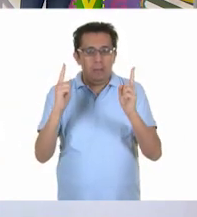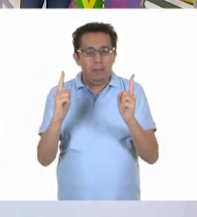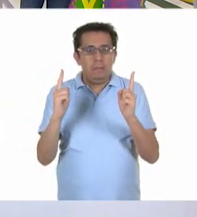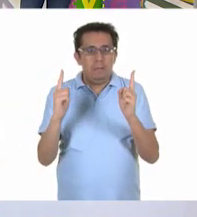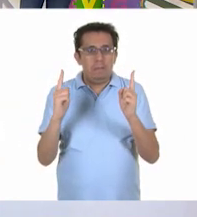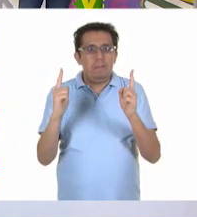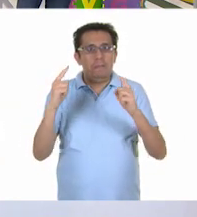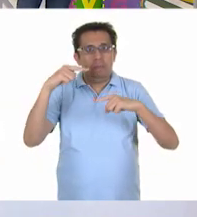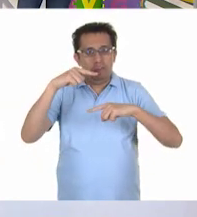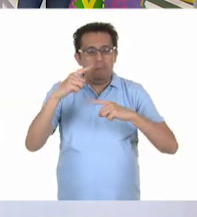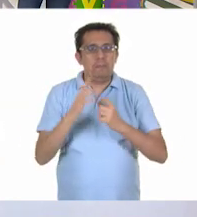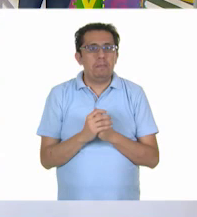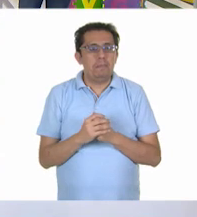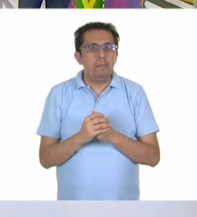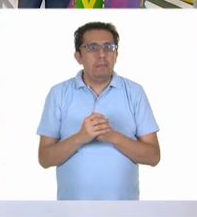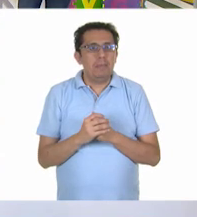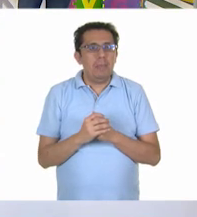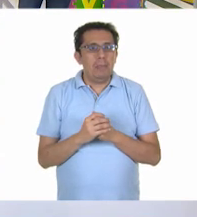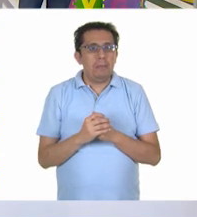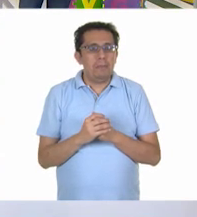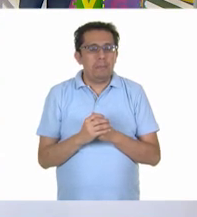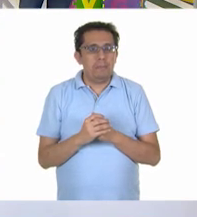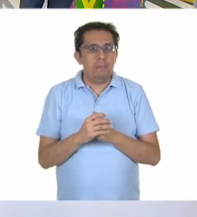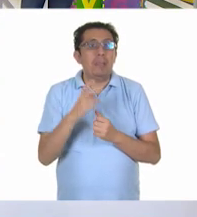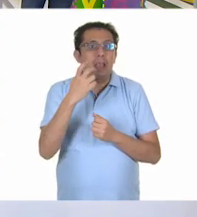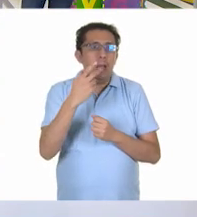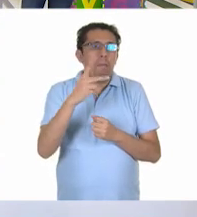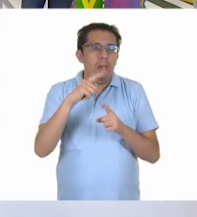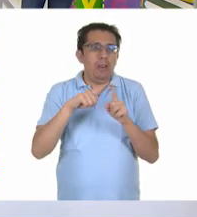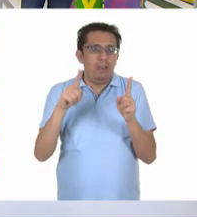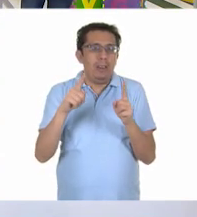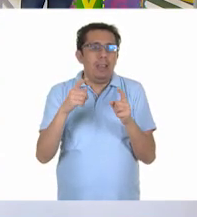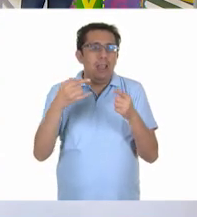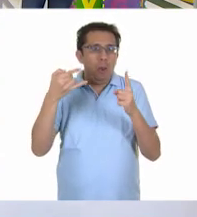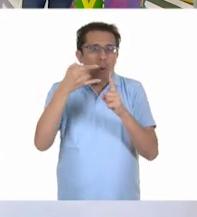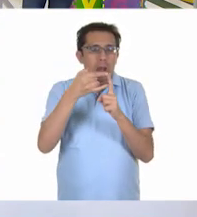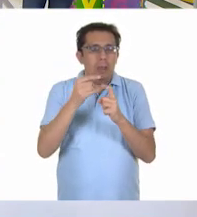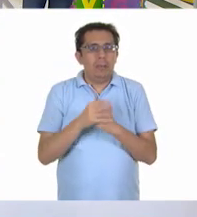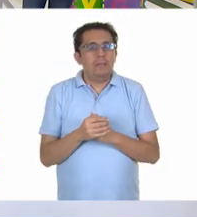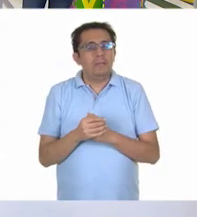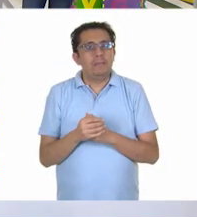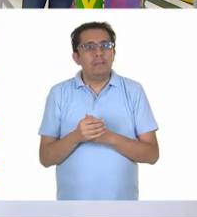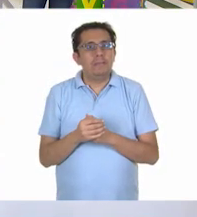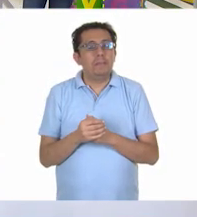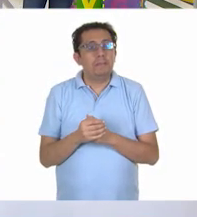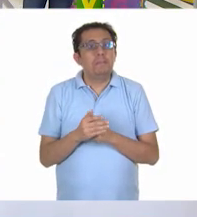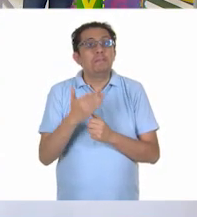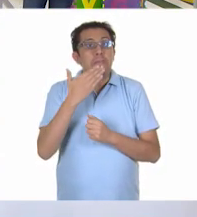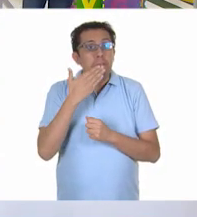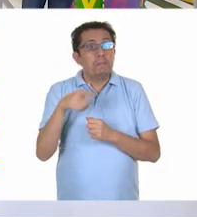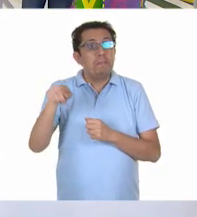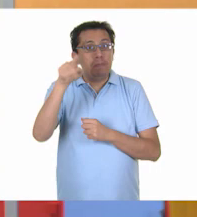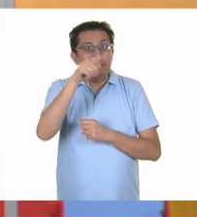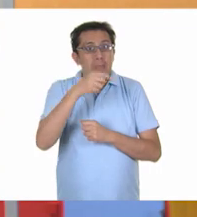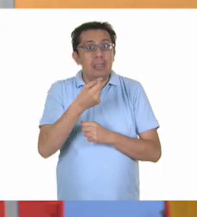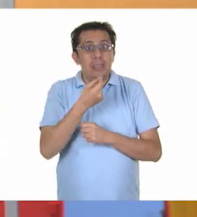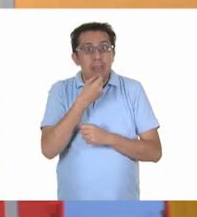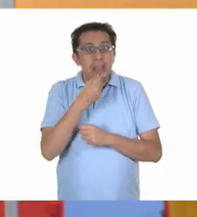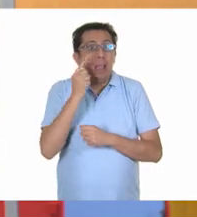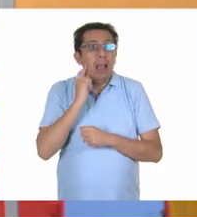lados iguales entre sí. ¿Qué? Pero diferentes. Ah, ándale. Que hace la diferencia con el cuadrado, ¿verdad? Muy